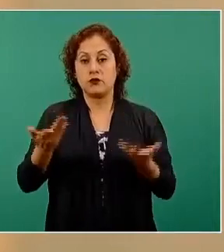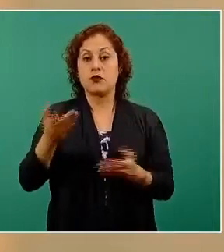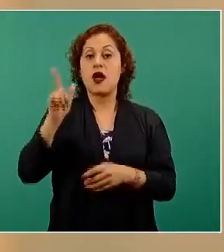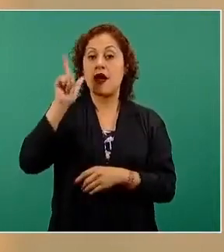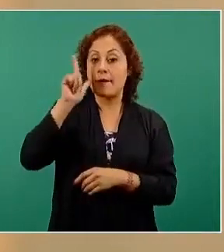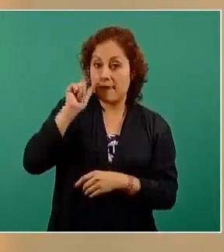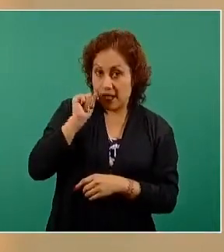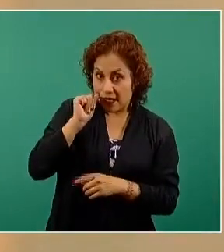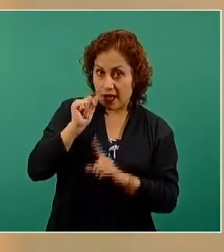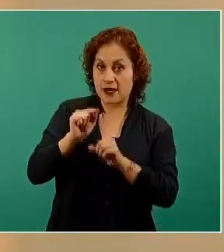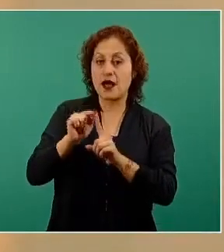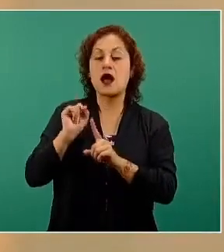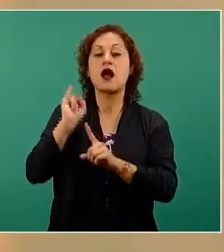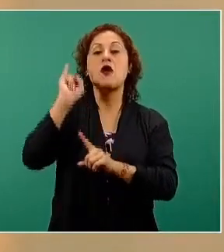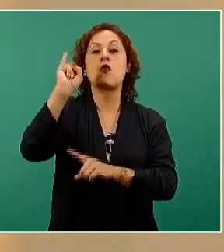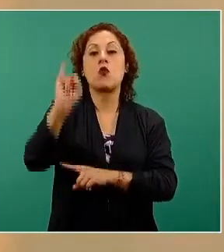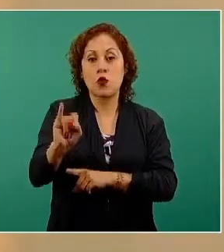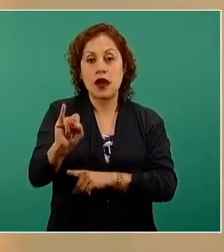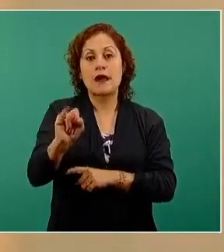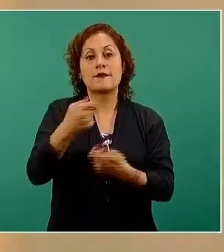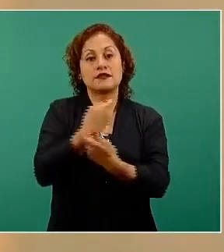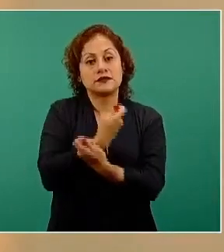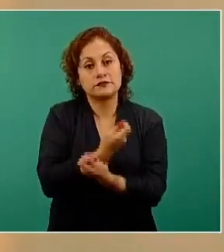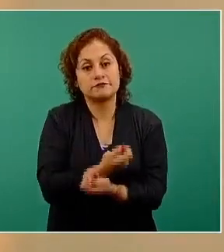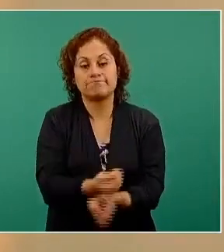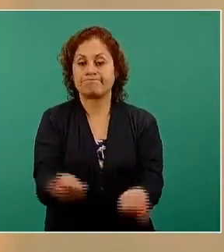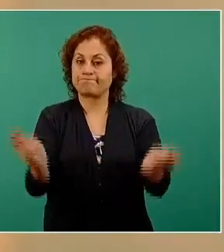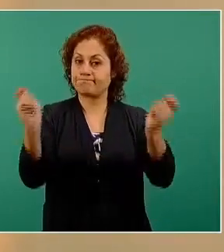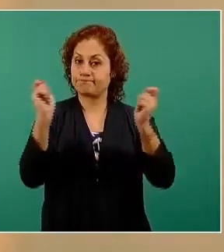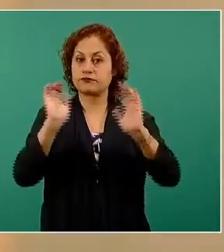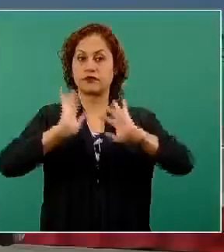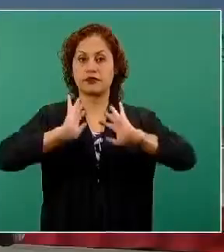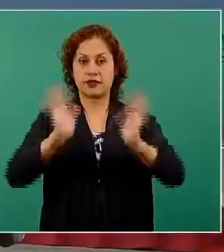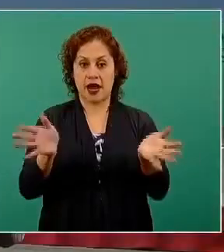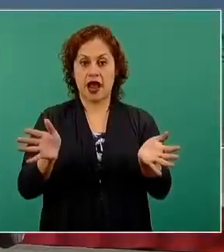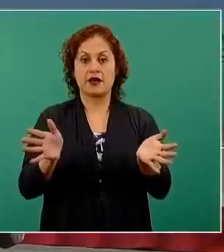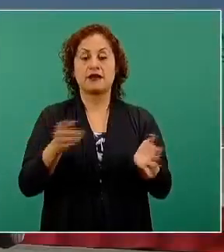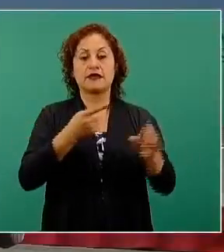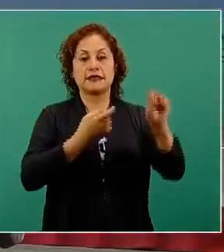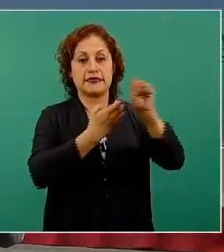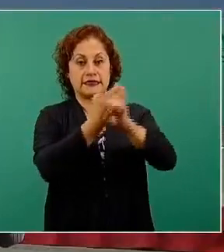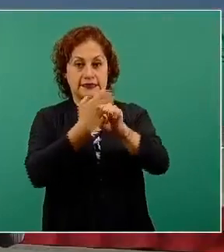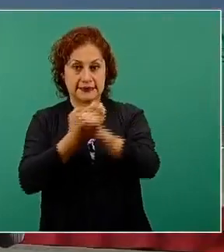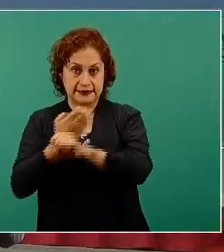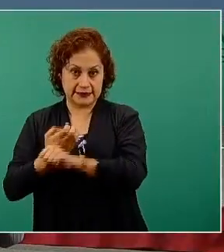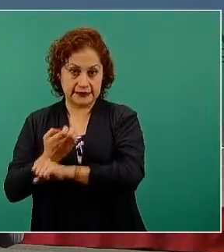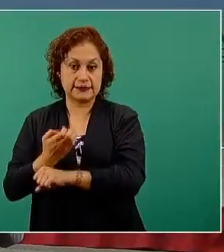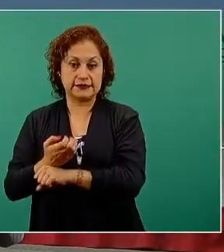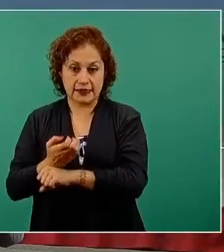especialmente el jueves estaremos distribuyendo ahora sí a cada uno de los estados, por lo que